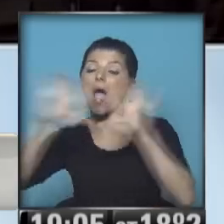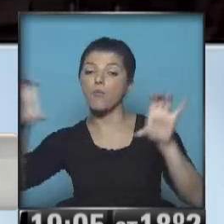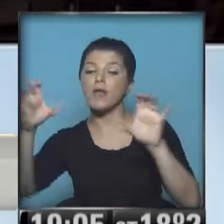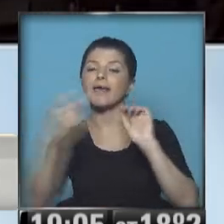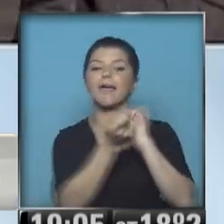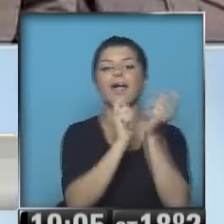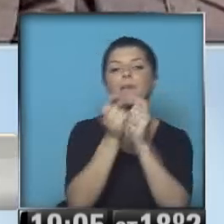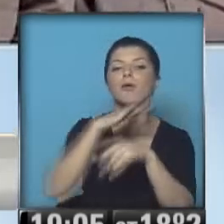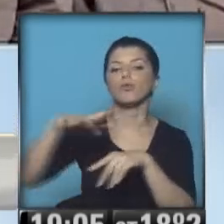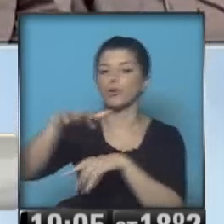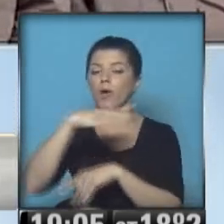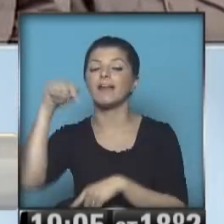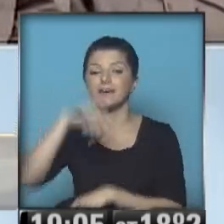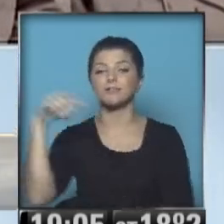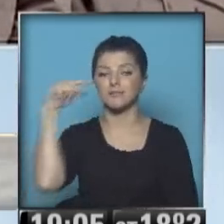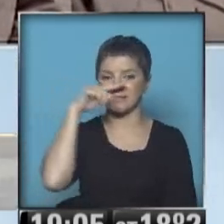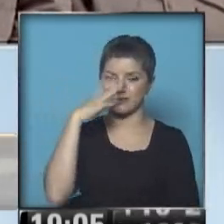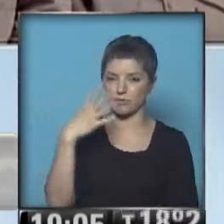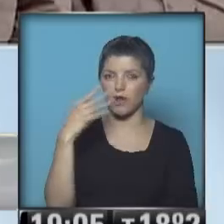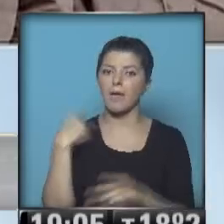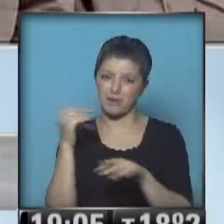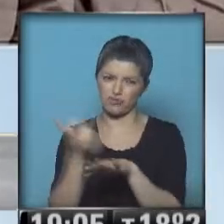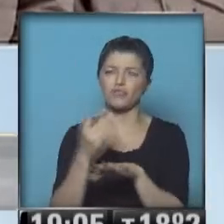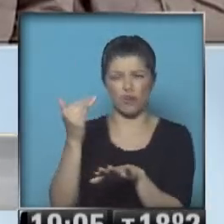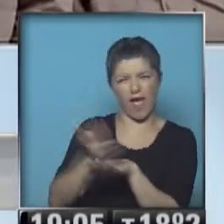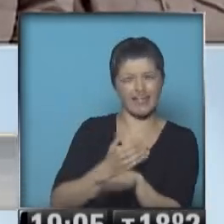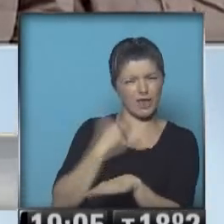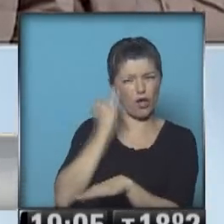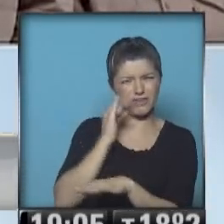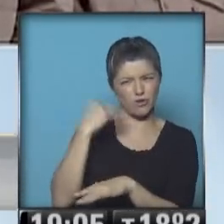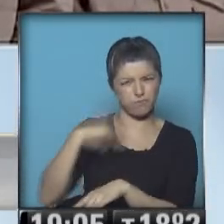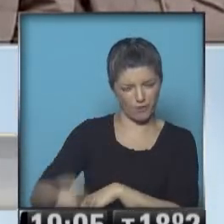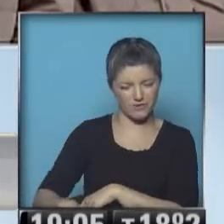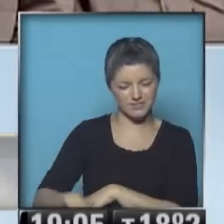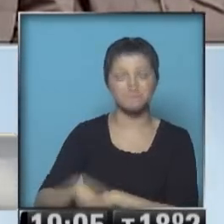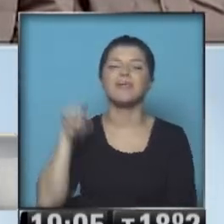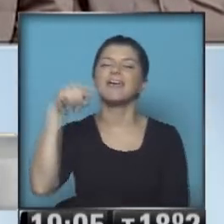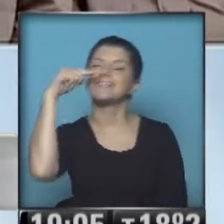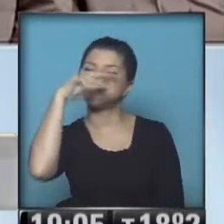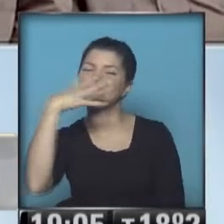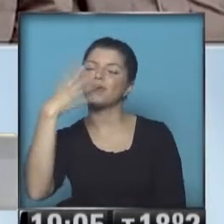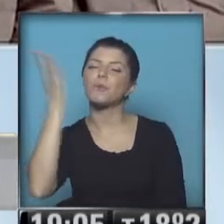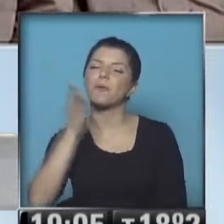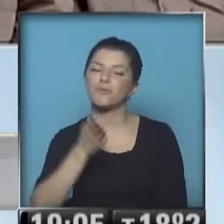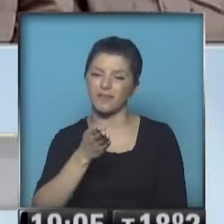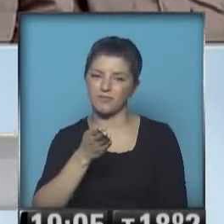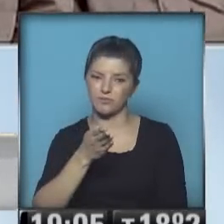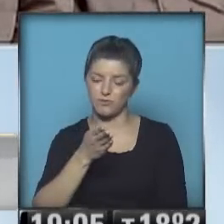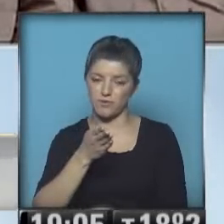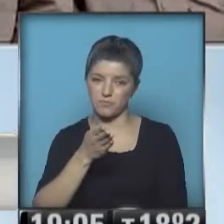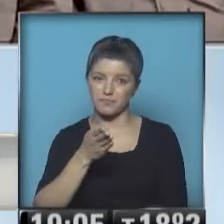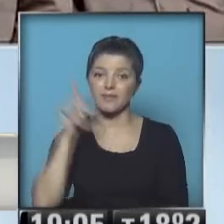donde vamos a cubrir el 74%, bueno, estoy adelantando detalles, 74% de los chicos de nuestro país, de la